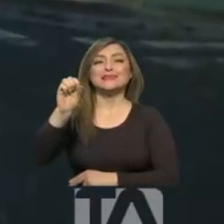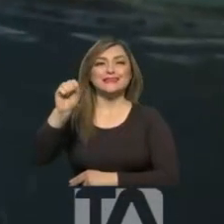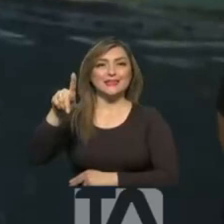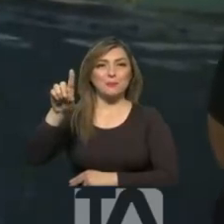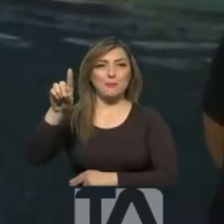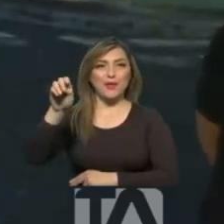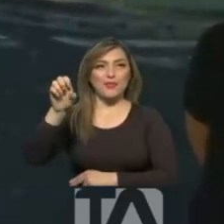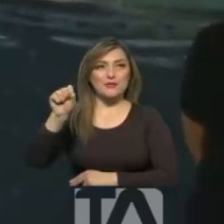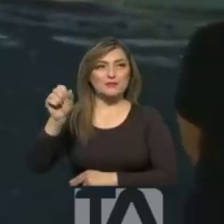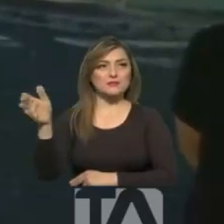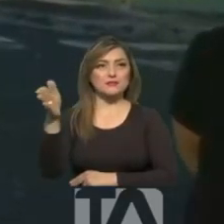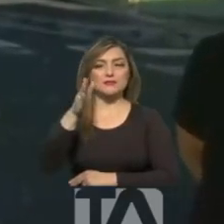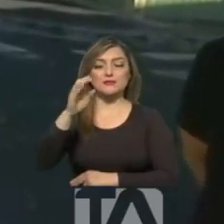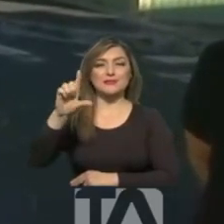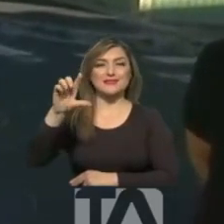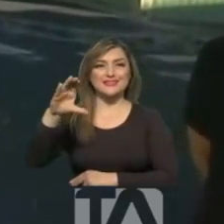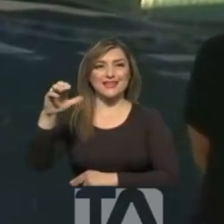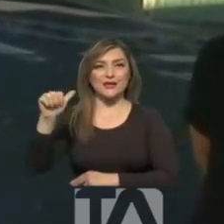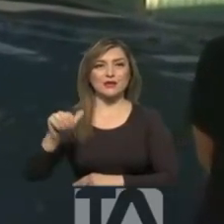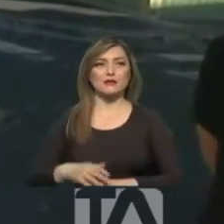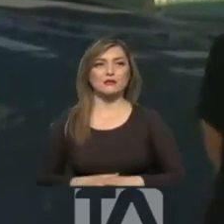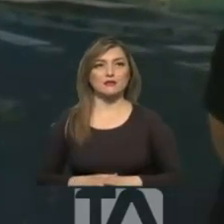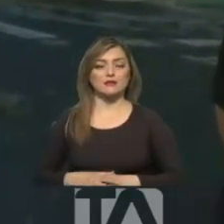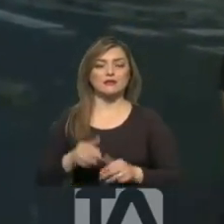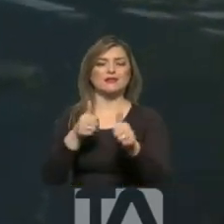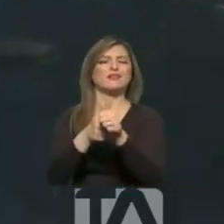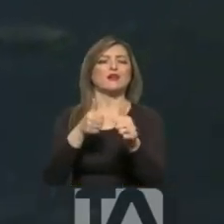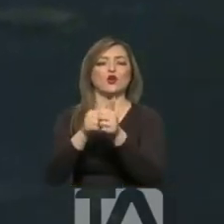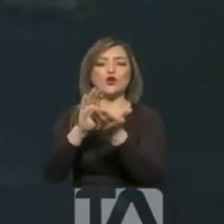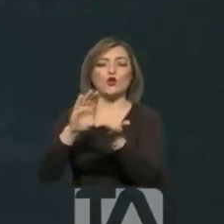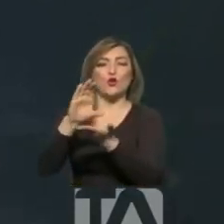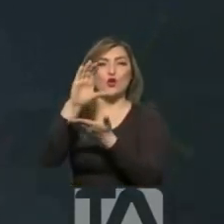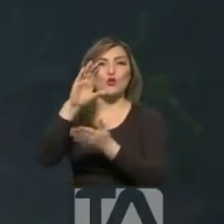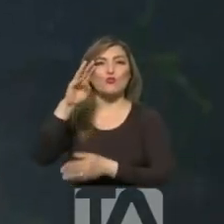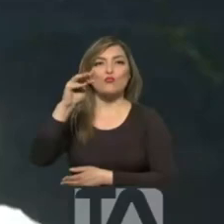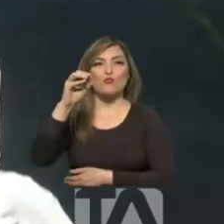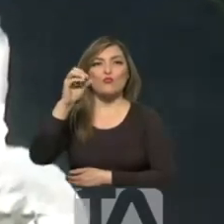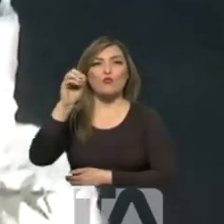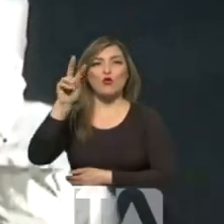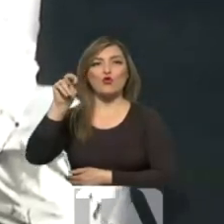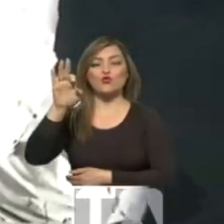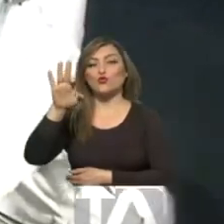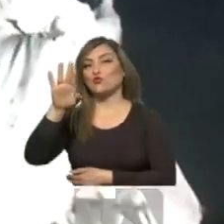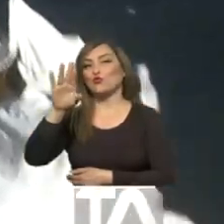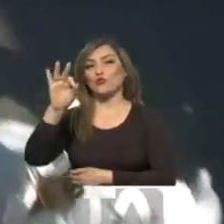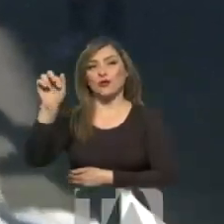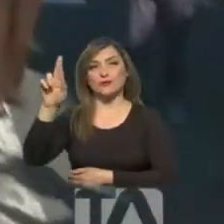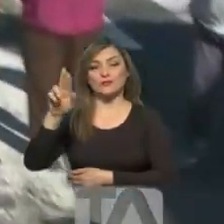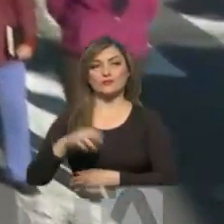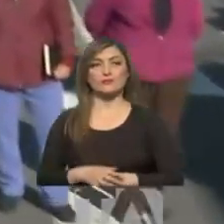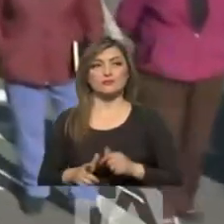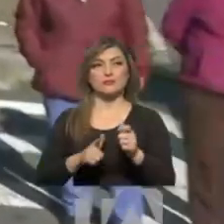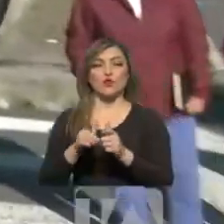donde ocurre este inconveniente. Muy cerca de aquí está el Colegio Montúfar, y es por eso que los vecinos se